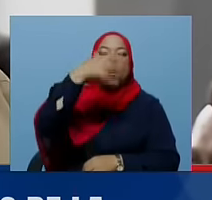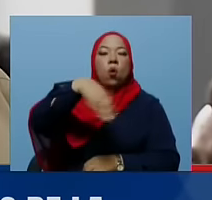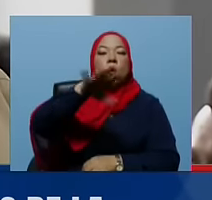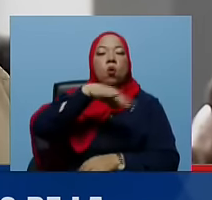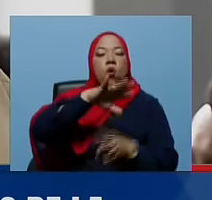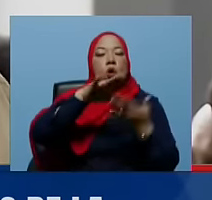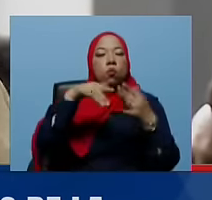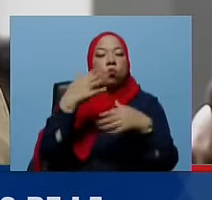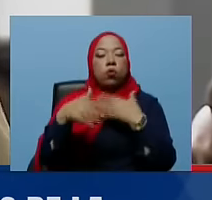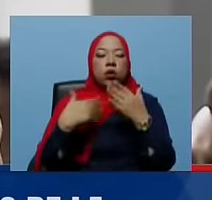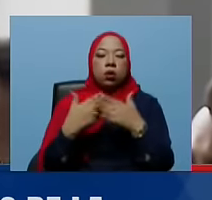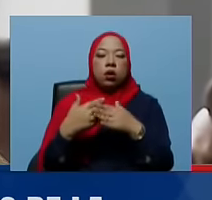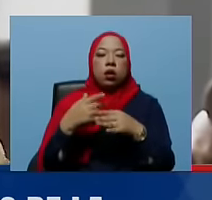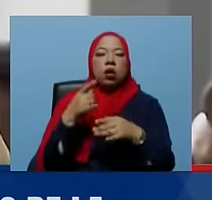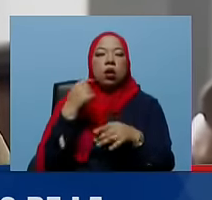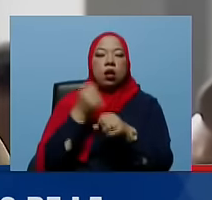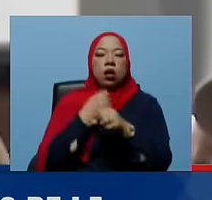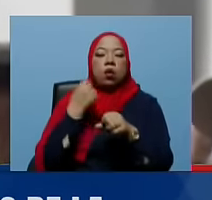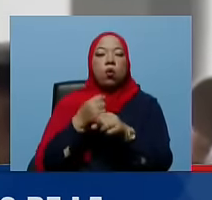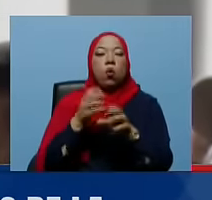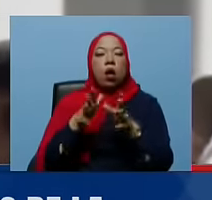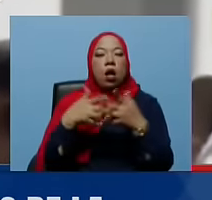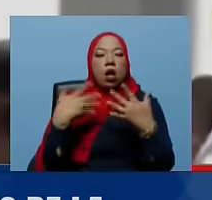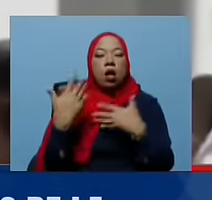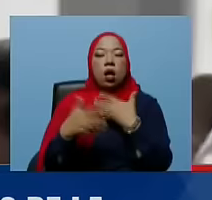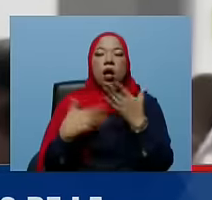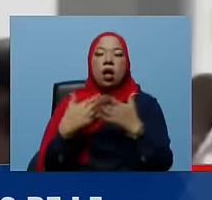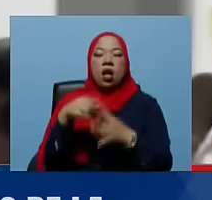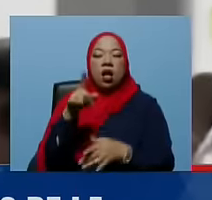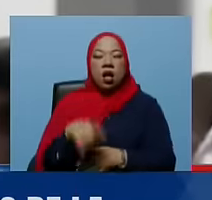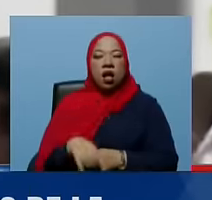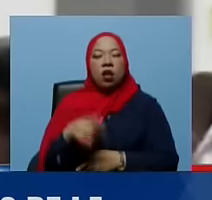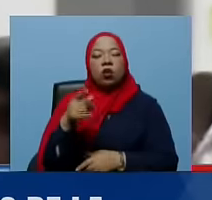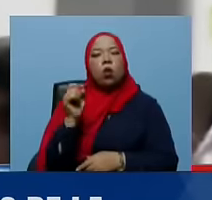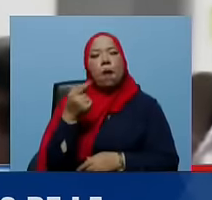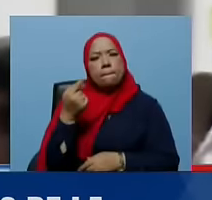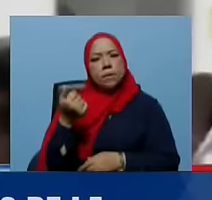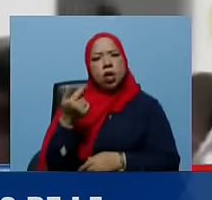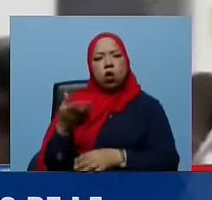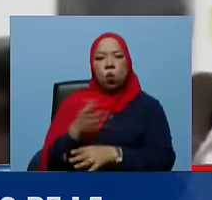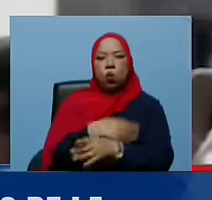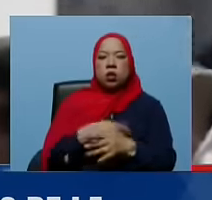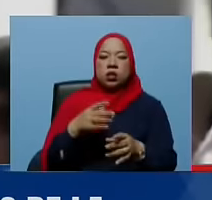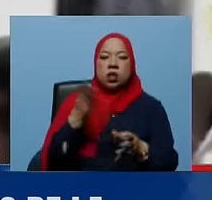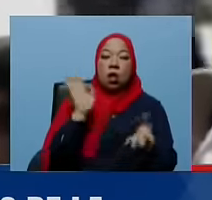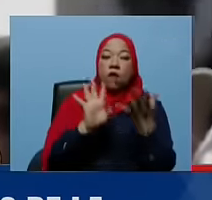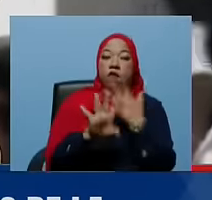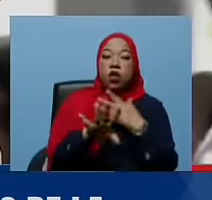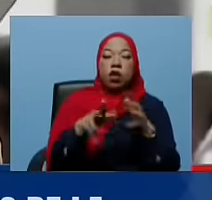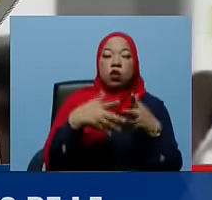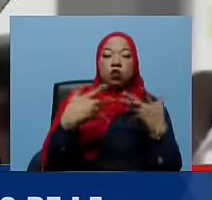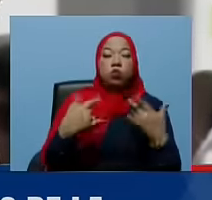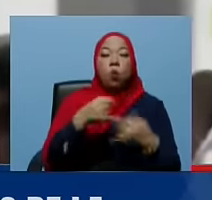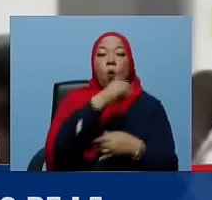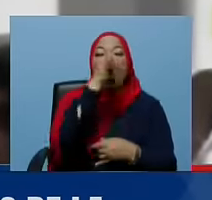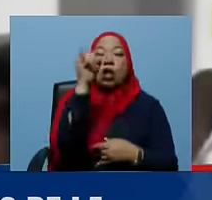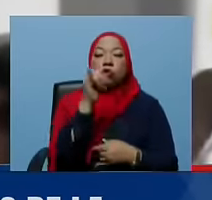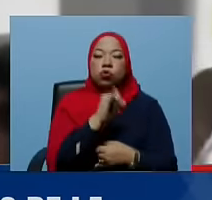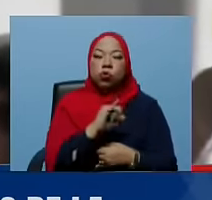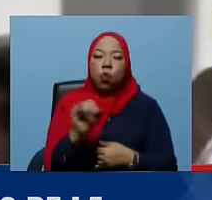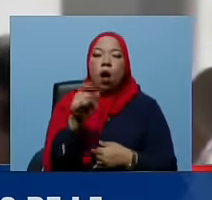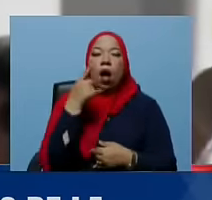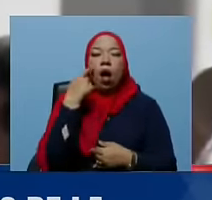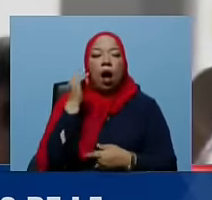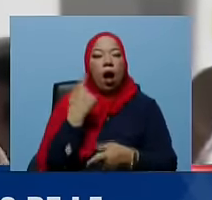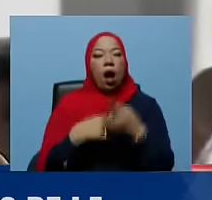Popular del Pueblo, tener en mi mano un libro que se inauguró también en la Filben hace poco, de 26 decimistas zulianos, donde también